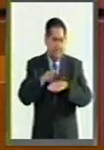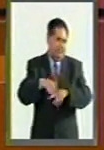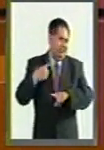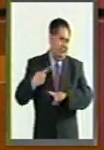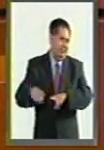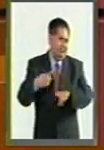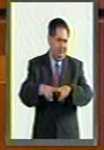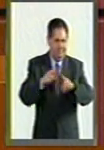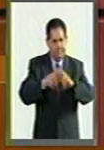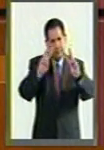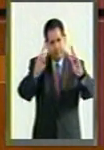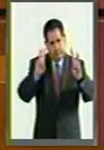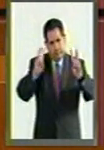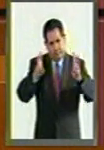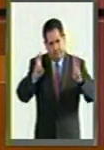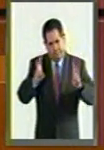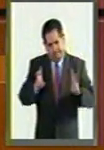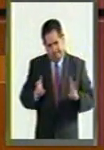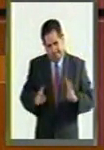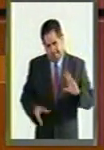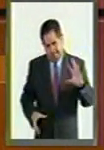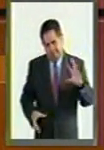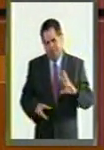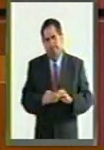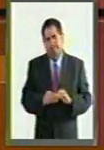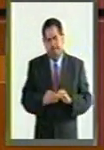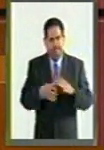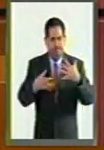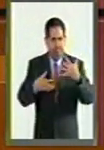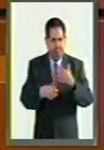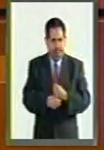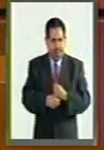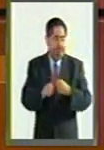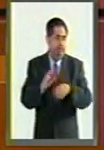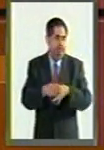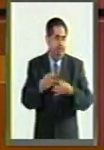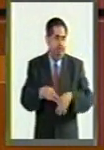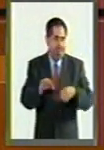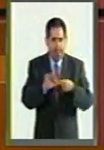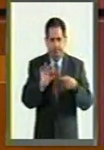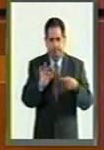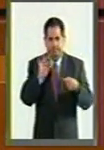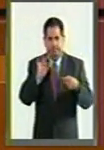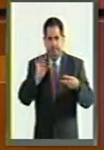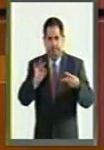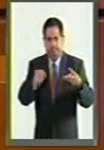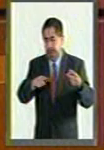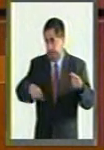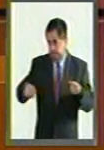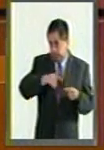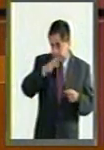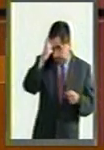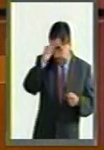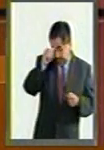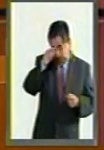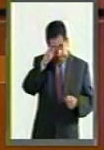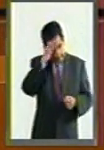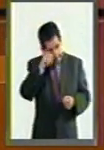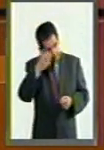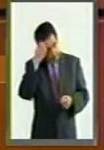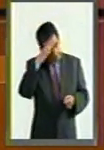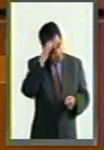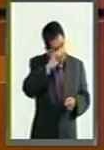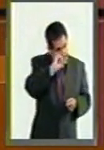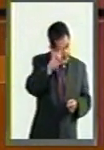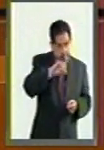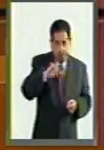diversos temas discutidos, sintetiza los puntos más relevantes y consensuados, tanto de los expertos como